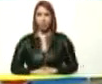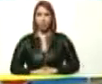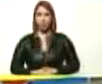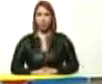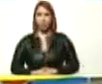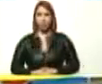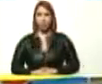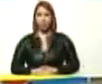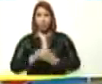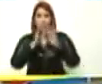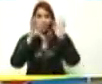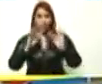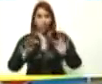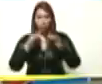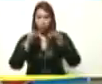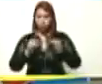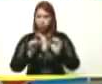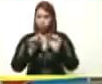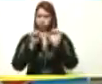de manera continua,